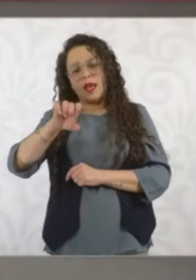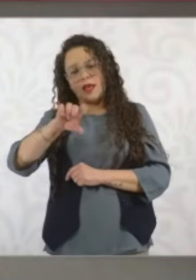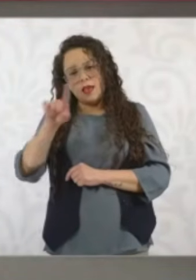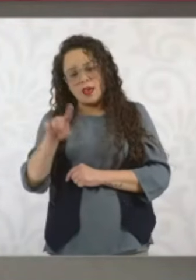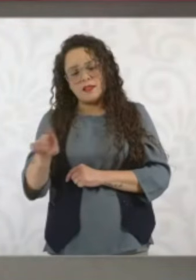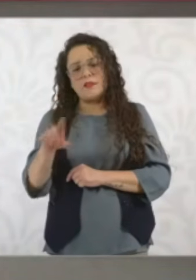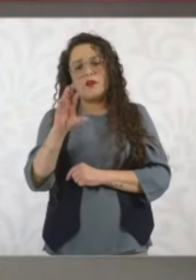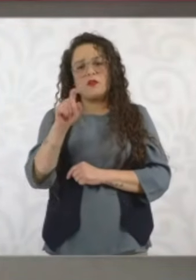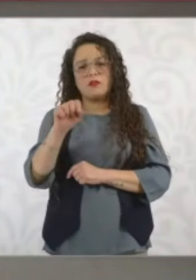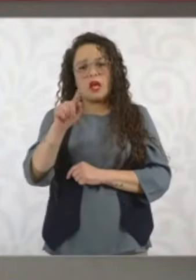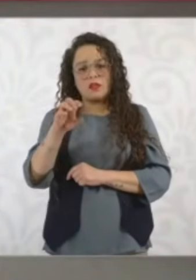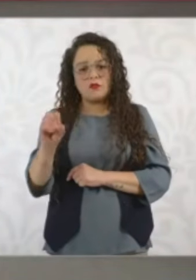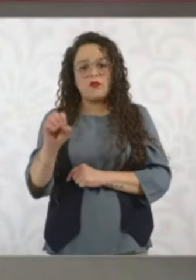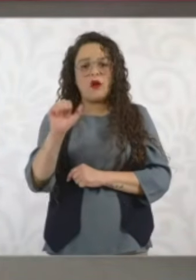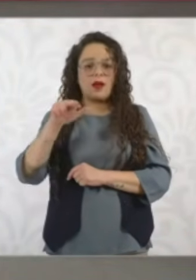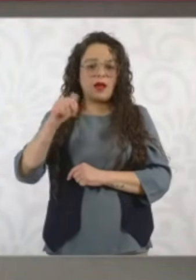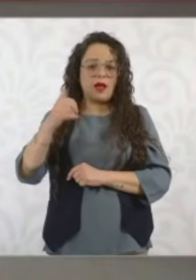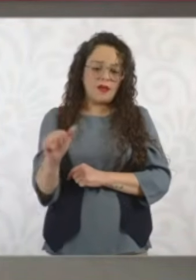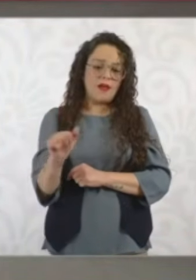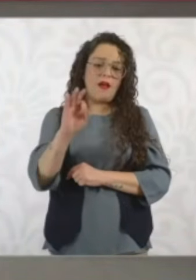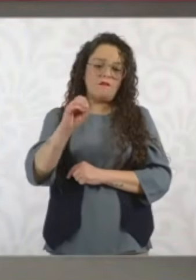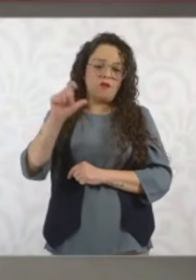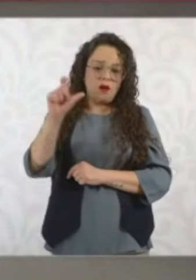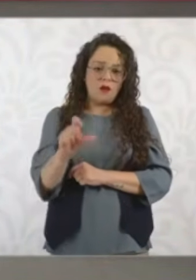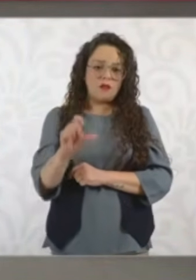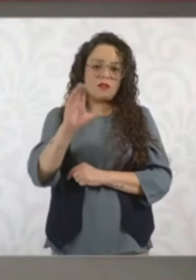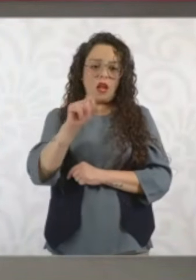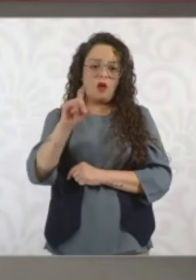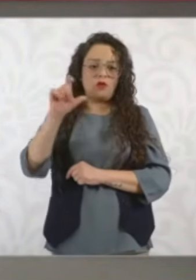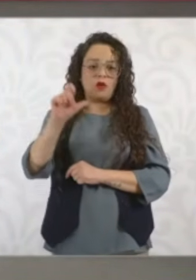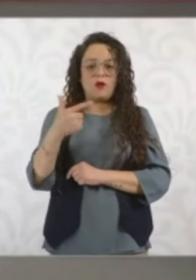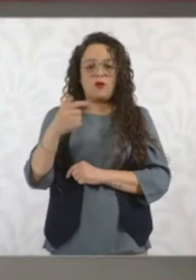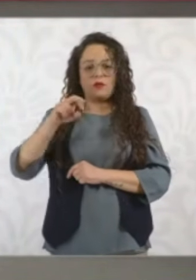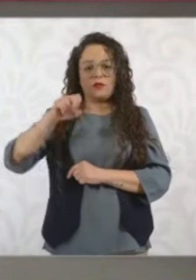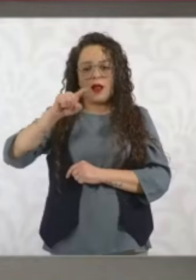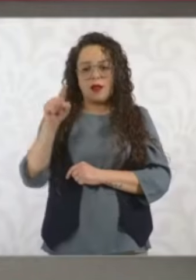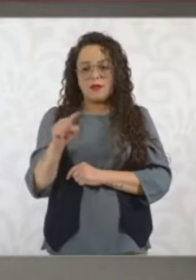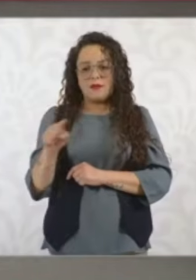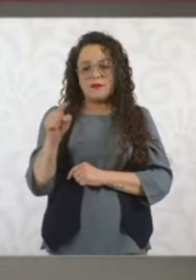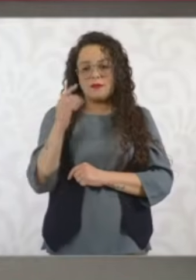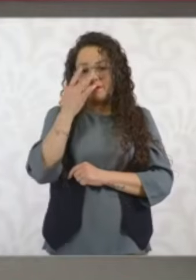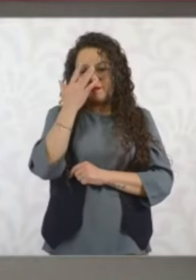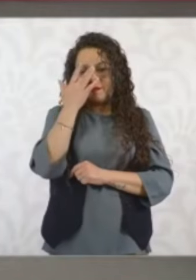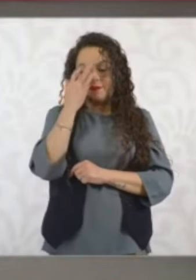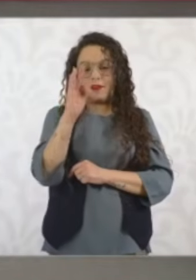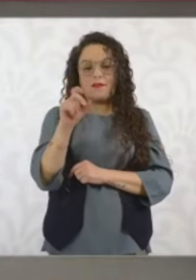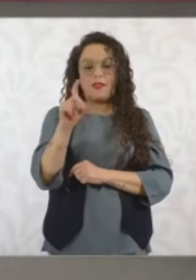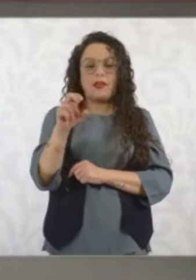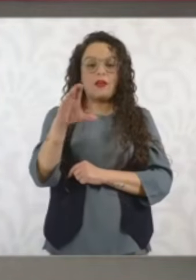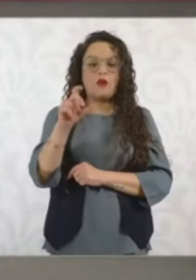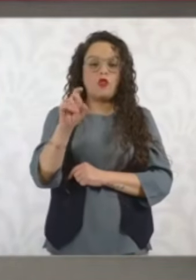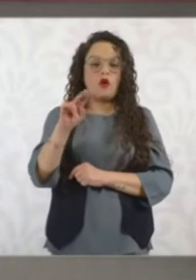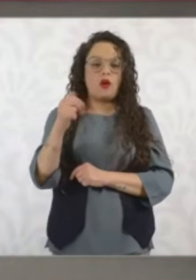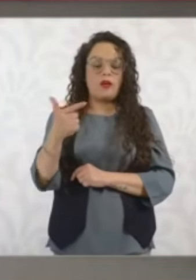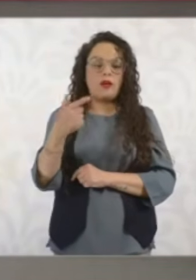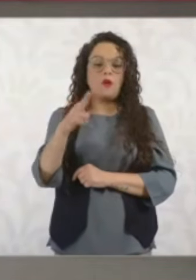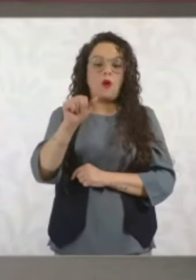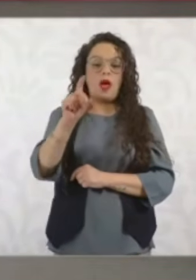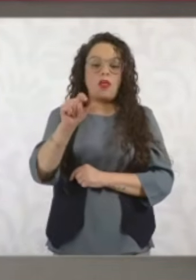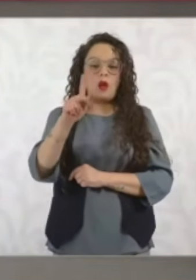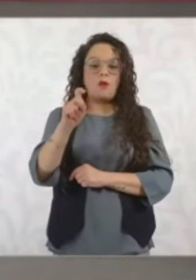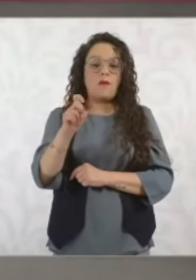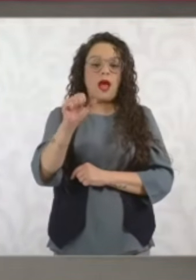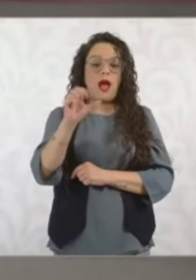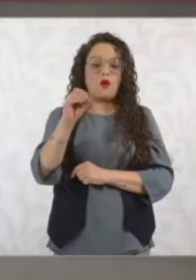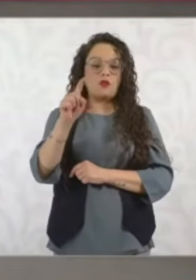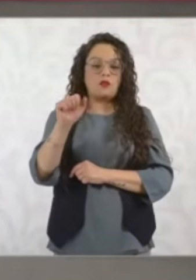Constancio, Ricardo Anaya, Vicente Fox, Claudio X González, Federico Dorin, Guadalupe Acosta